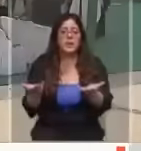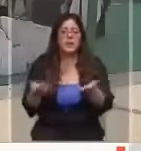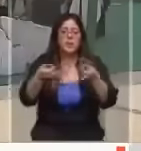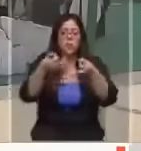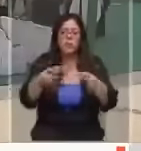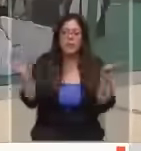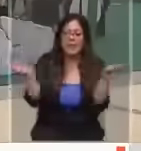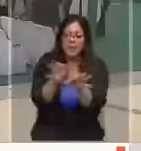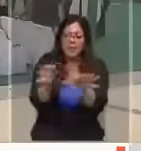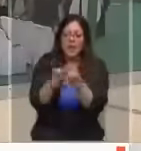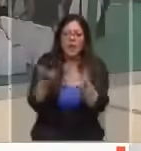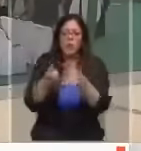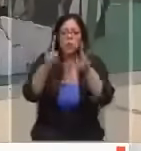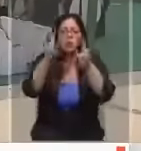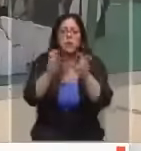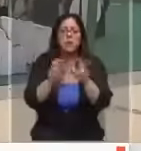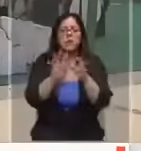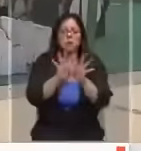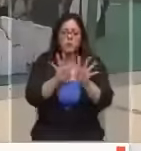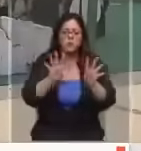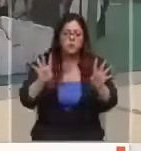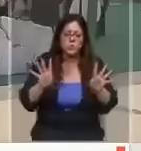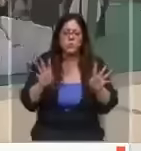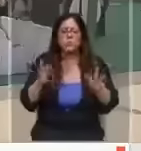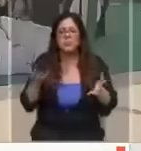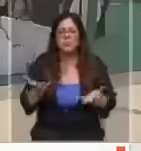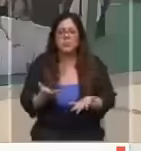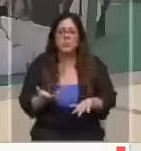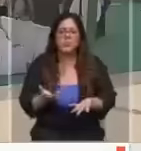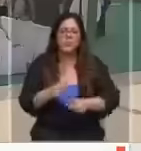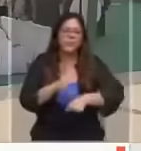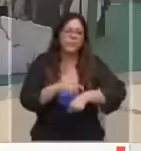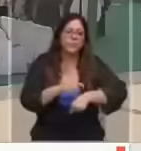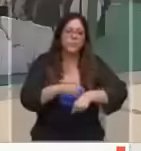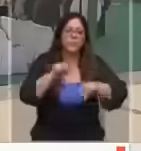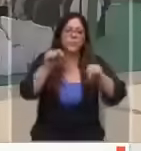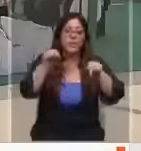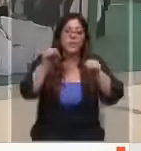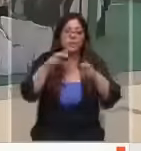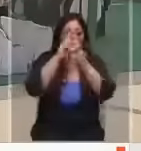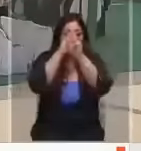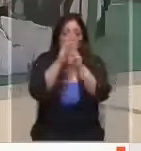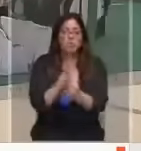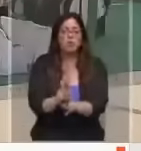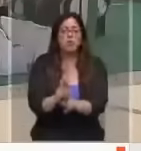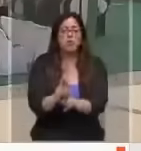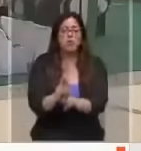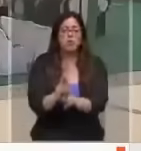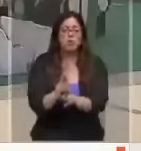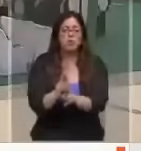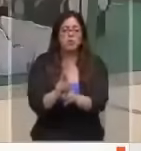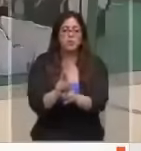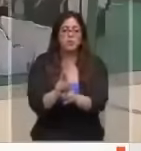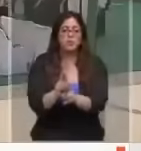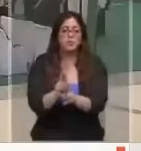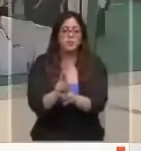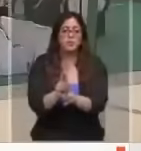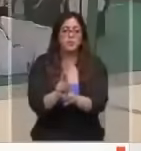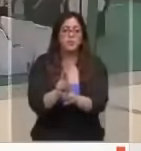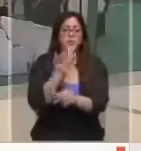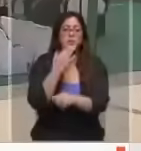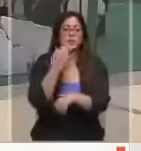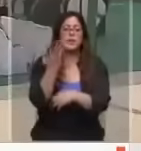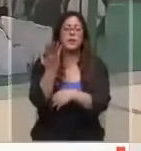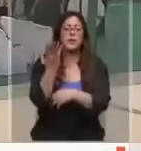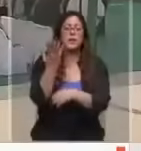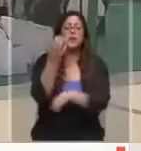señalar cómo es la formación, en qué momento la formación le rinde honores, da vuelta la cabeza cuando llega al